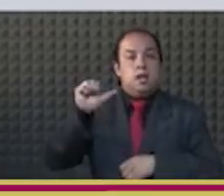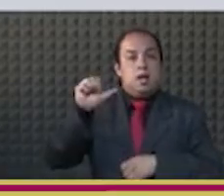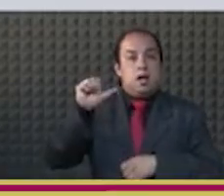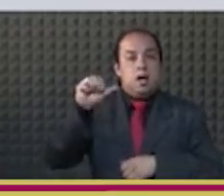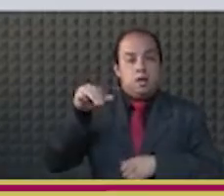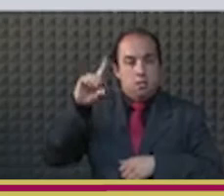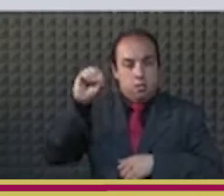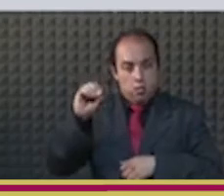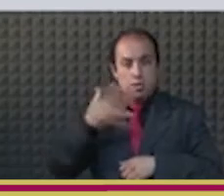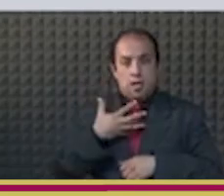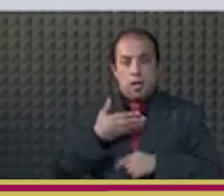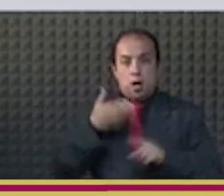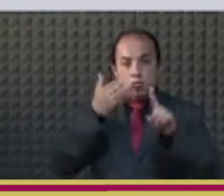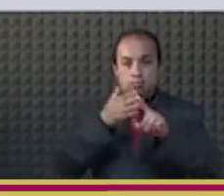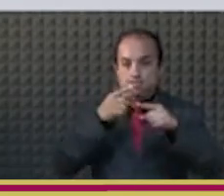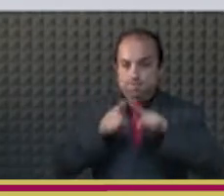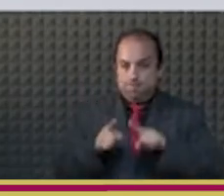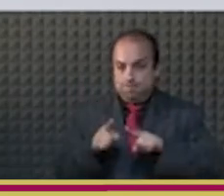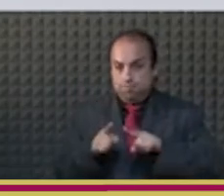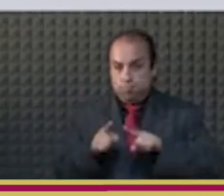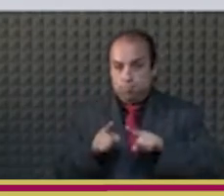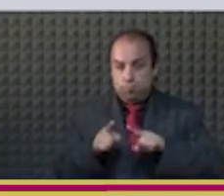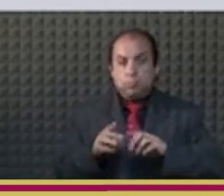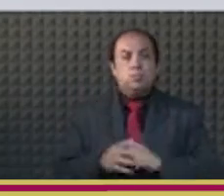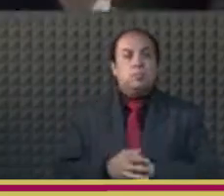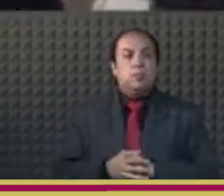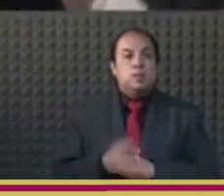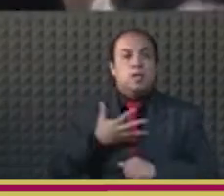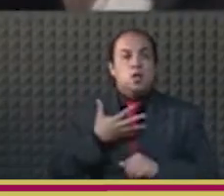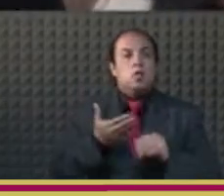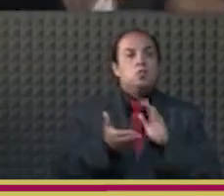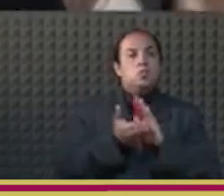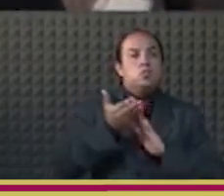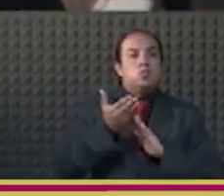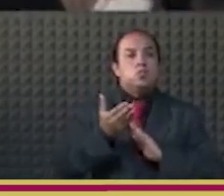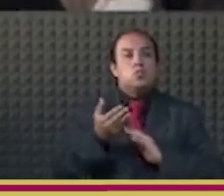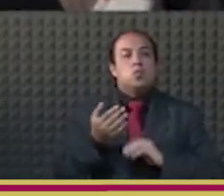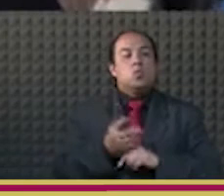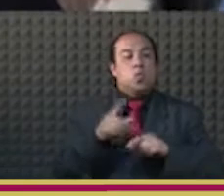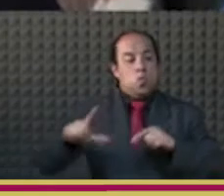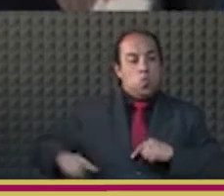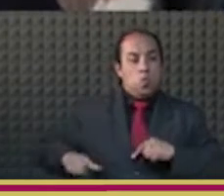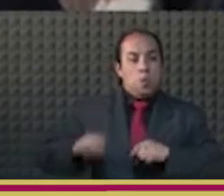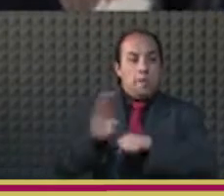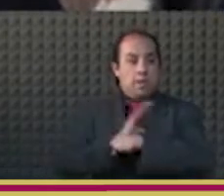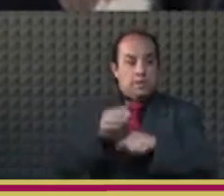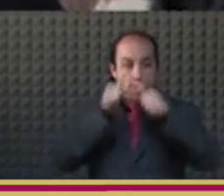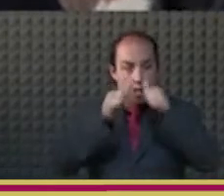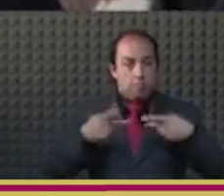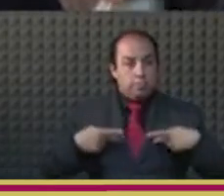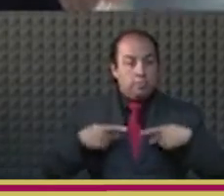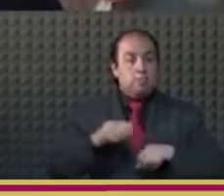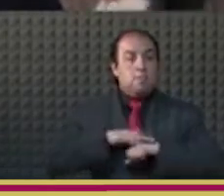otra visión, una visión de construir un estado de bienestar y atender a las personas que más